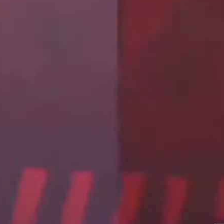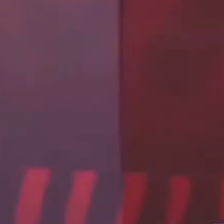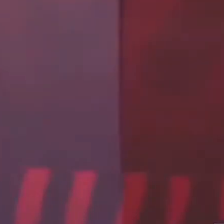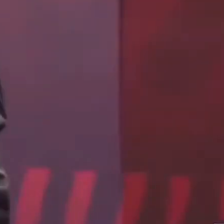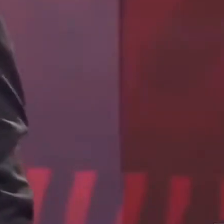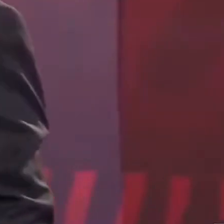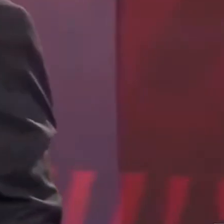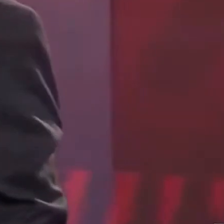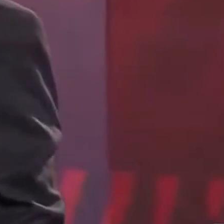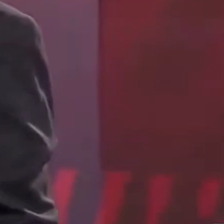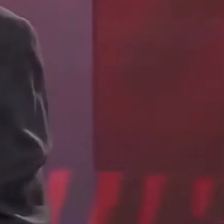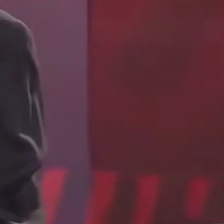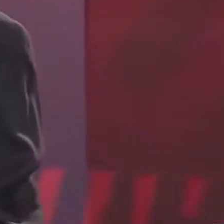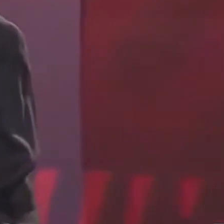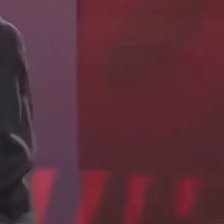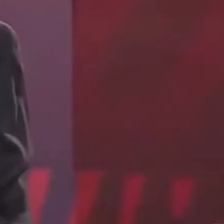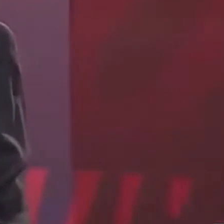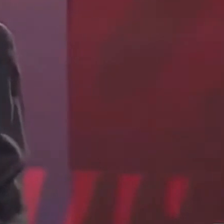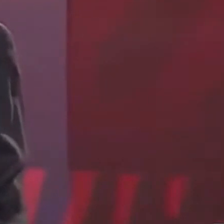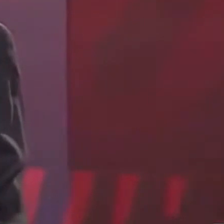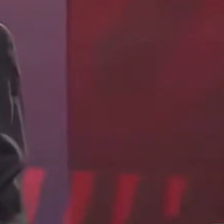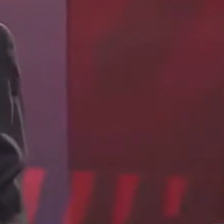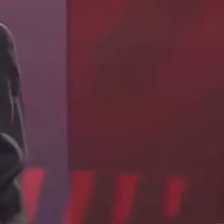escogen los fines de semana.